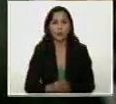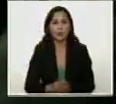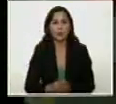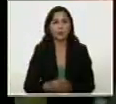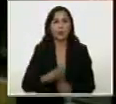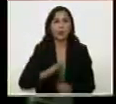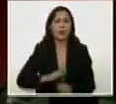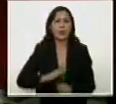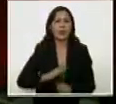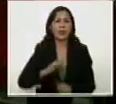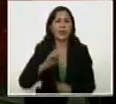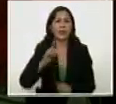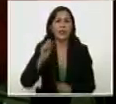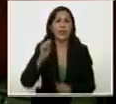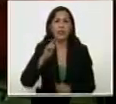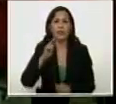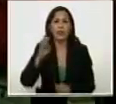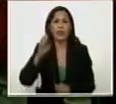está Lilia Vera,